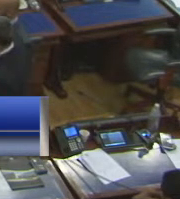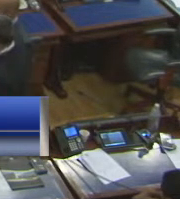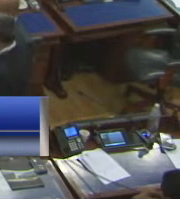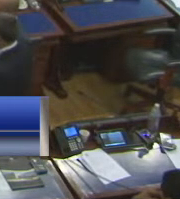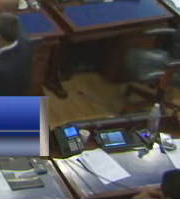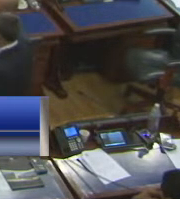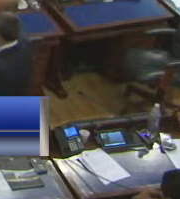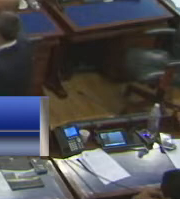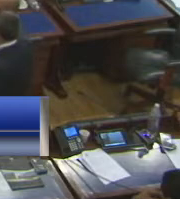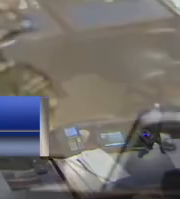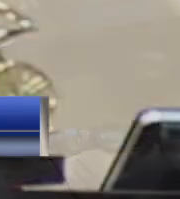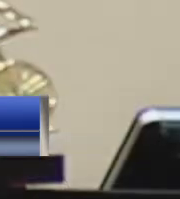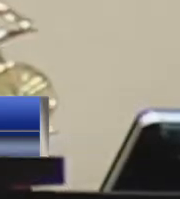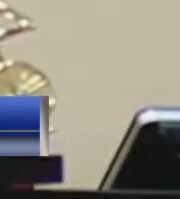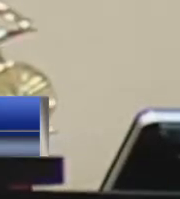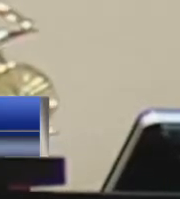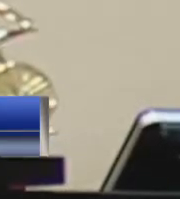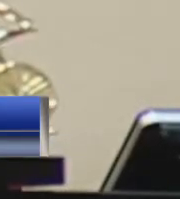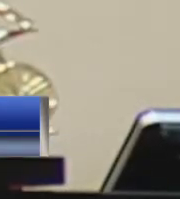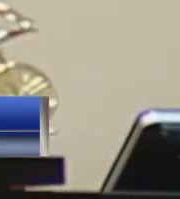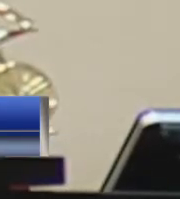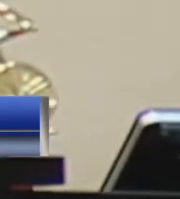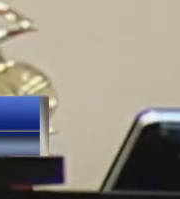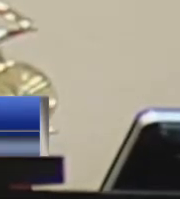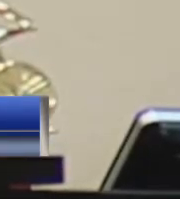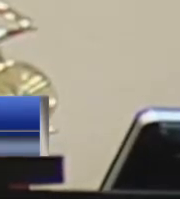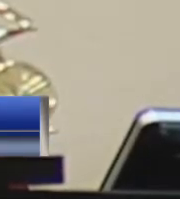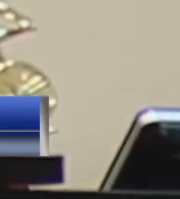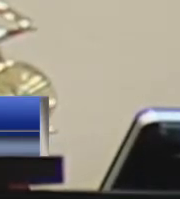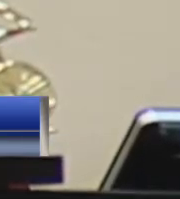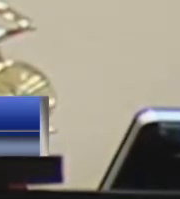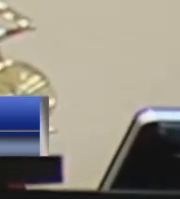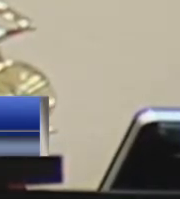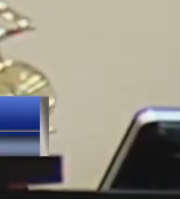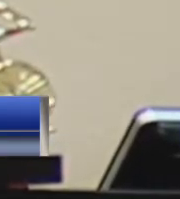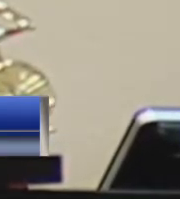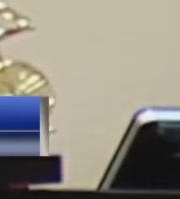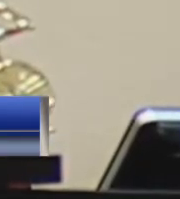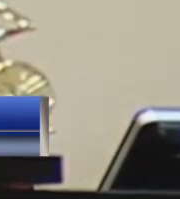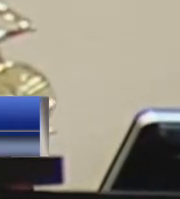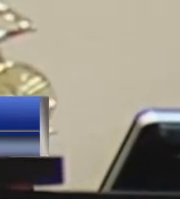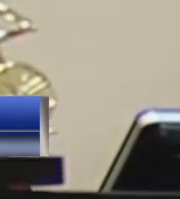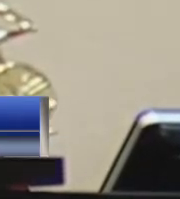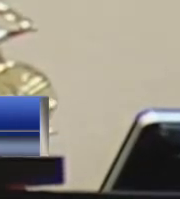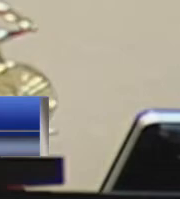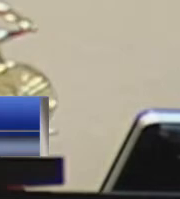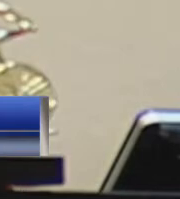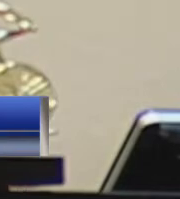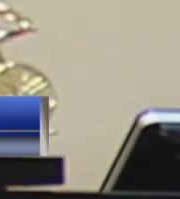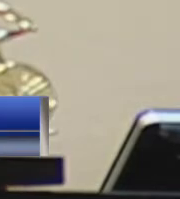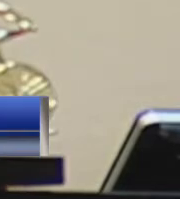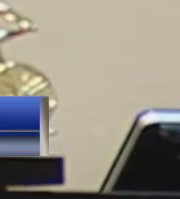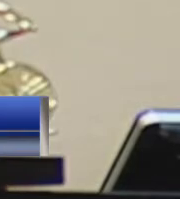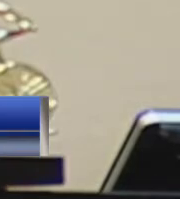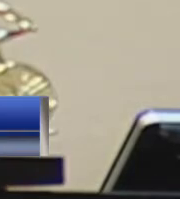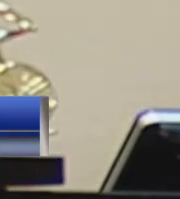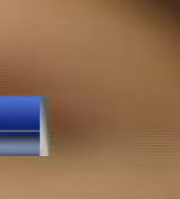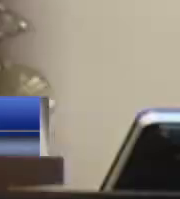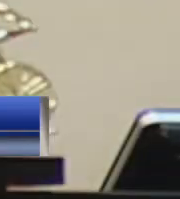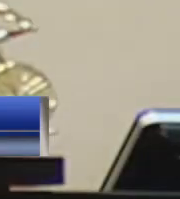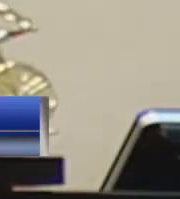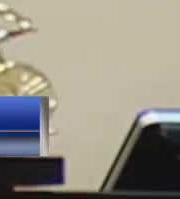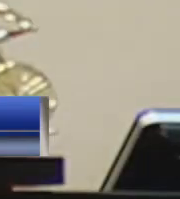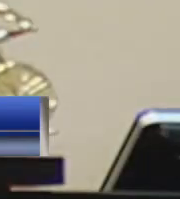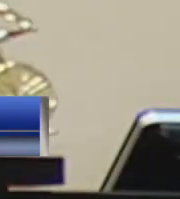Saludo, por supuesto, al presidente de Bandesal, el señor Juan Pablo Durán y su equipo de trabajo que